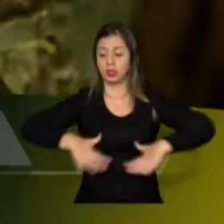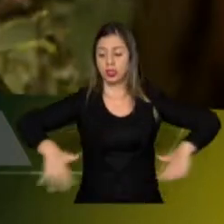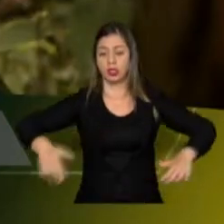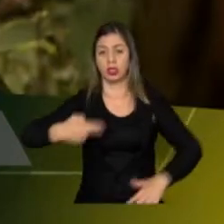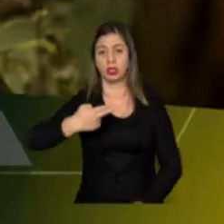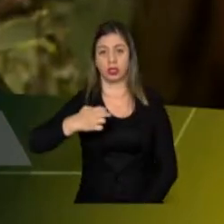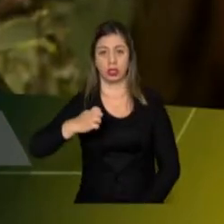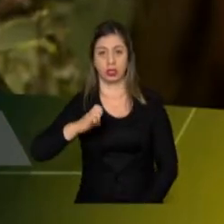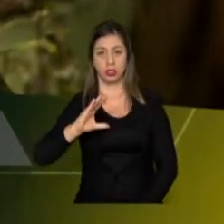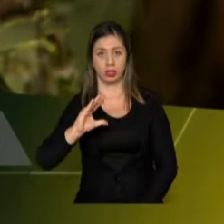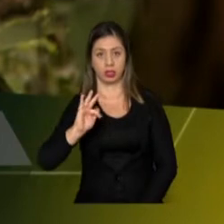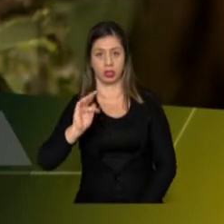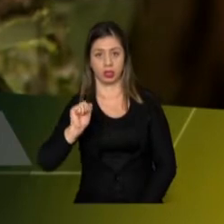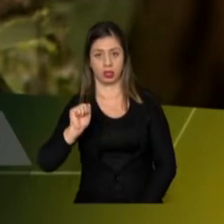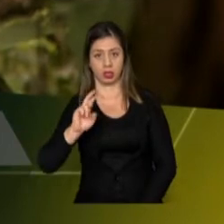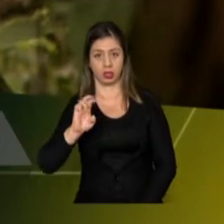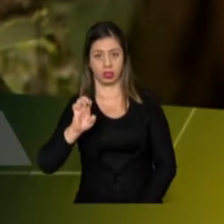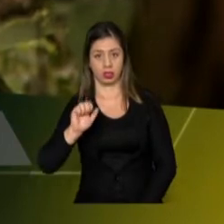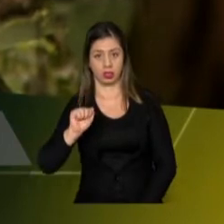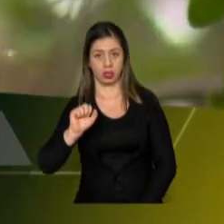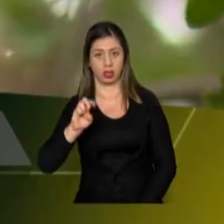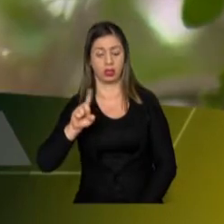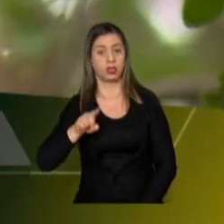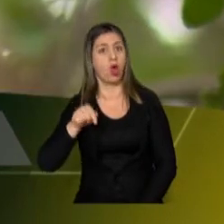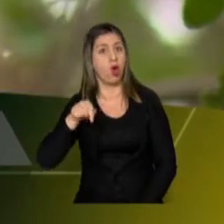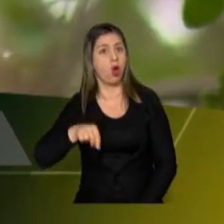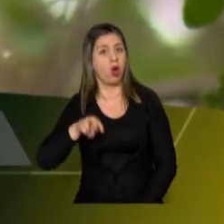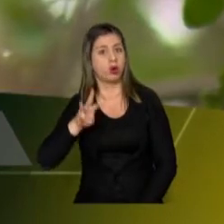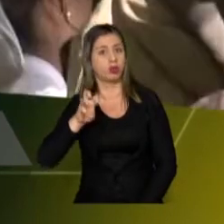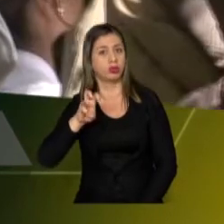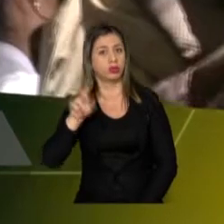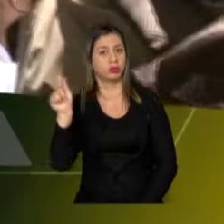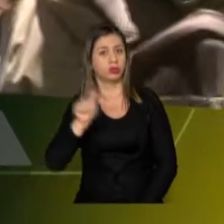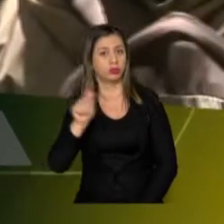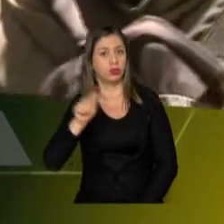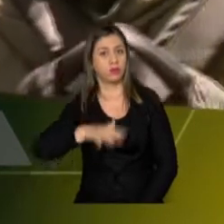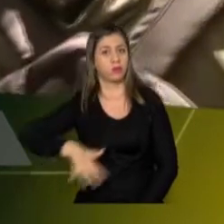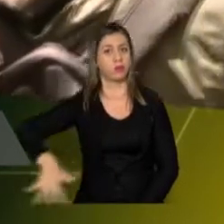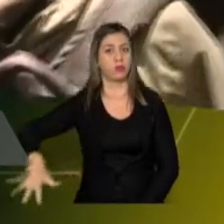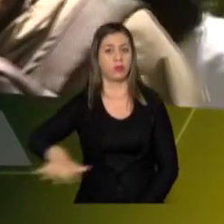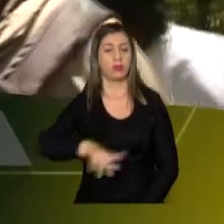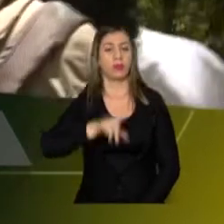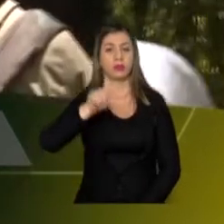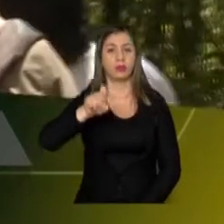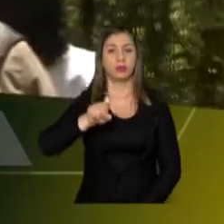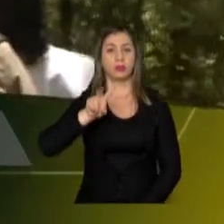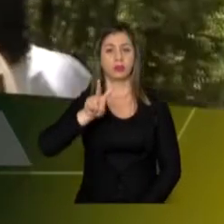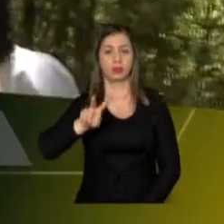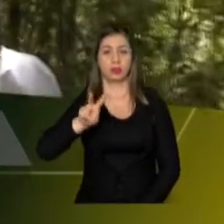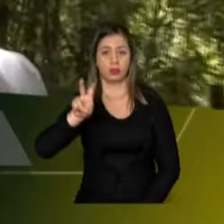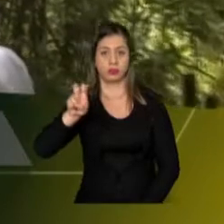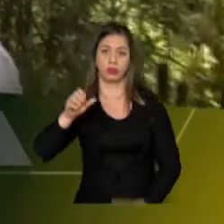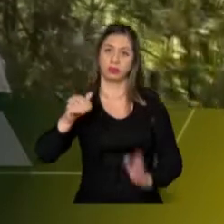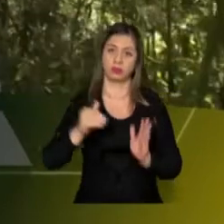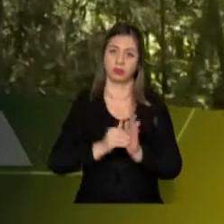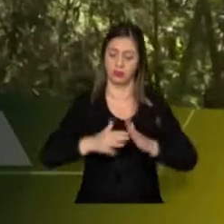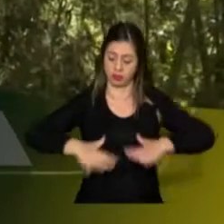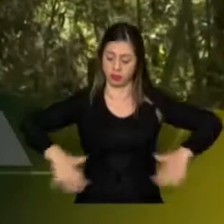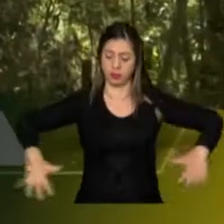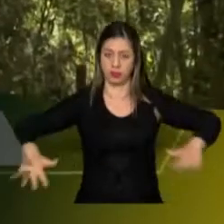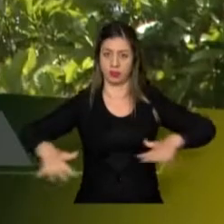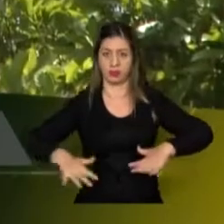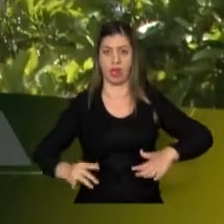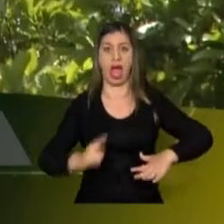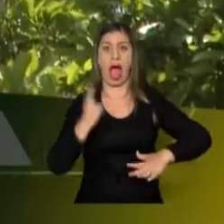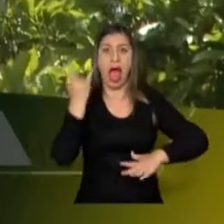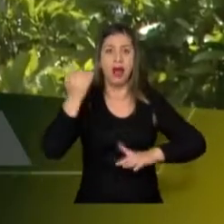que nosotros a hoy 8 de febrero, tenemos 627 mil hectáreas con alguna categoría